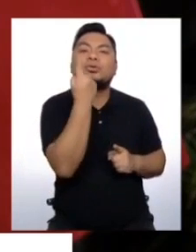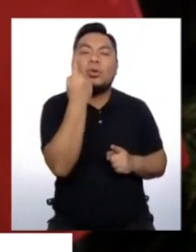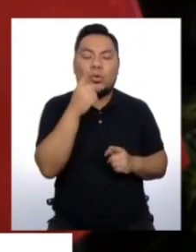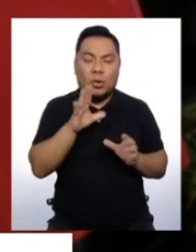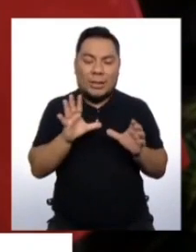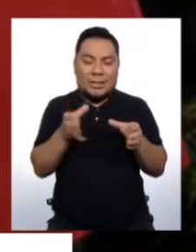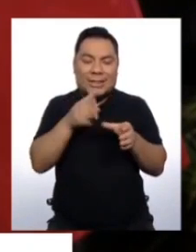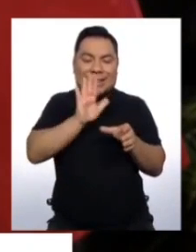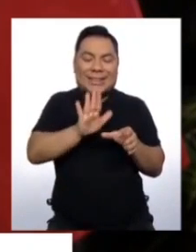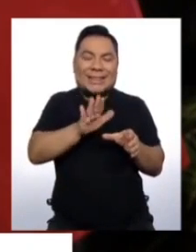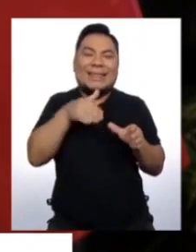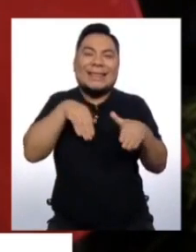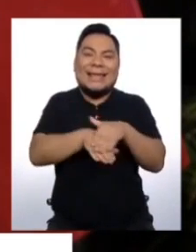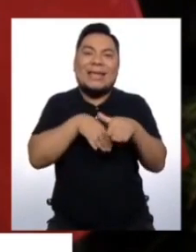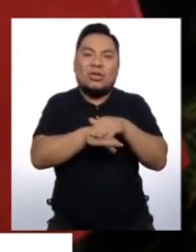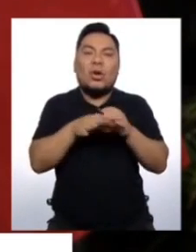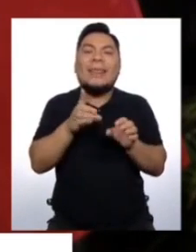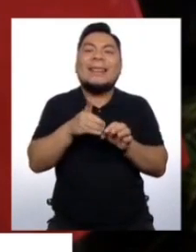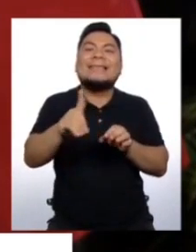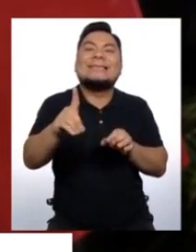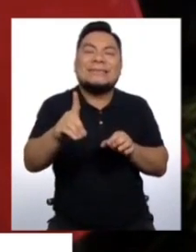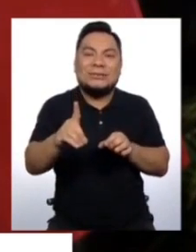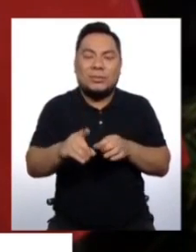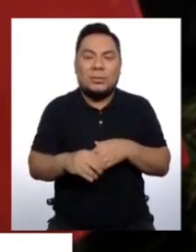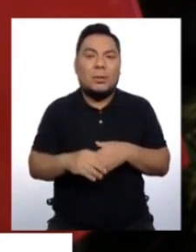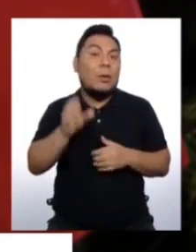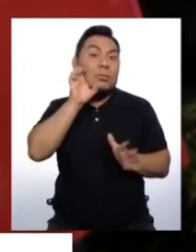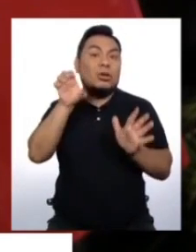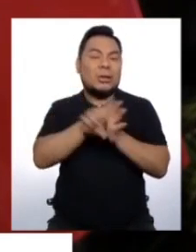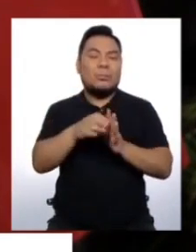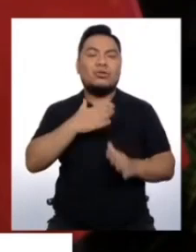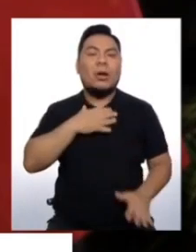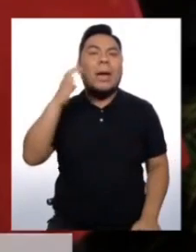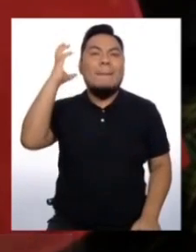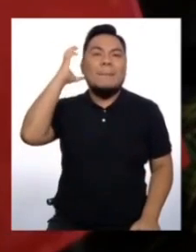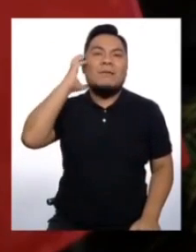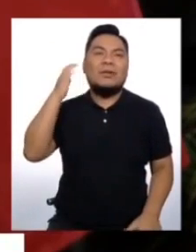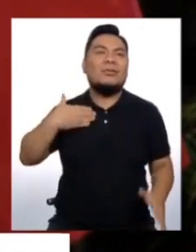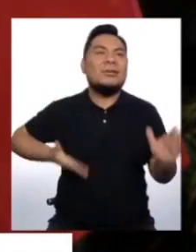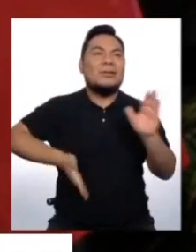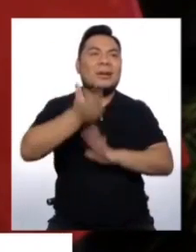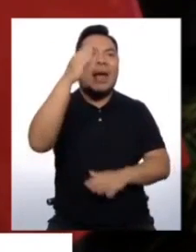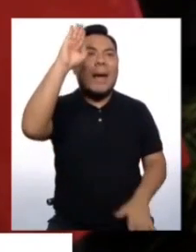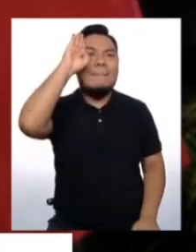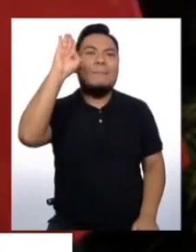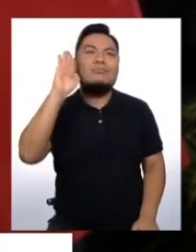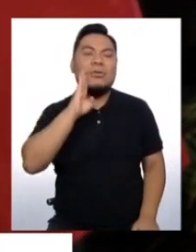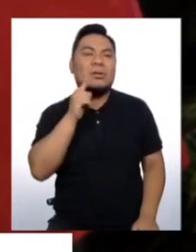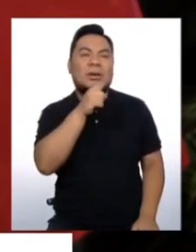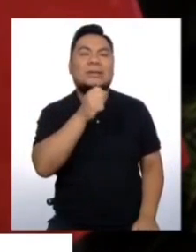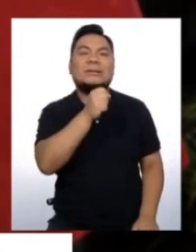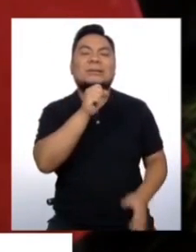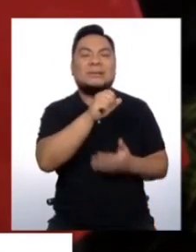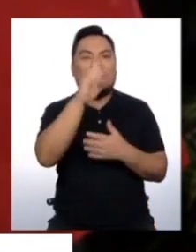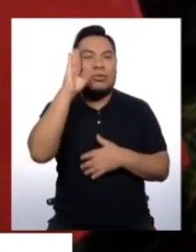del distrito, ¿no? Es decir, dando facilidad para que puedas ir a comprar la persona que antes